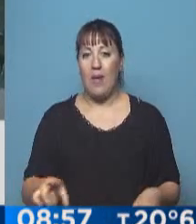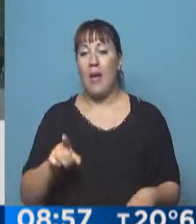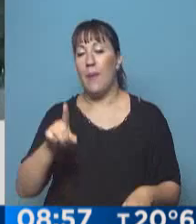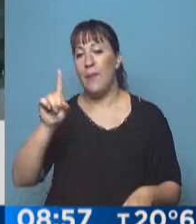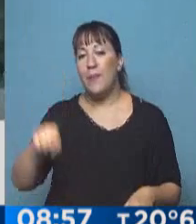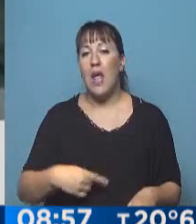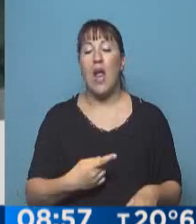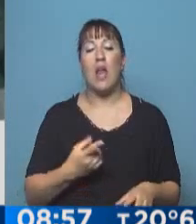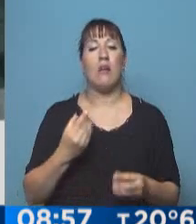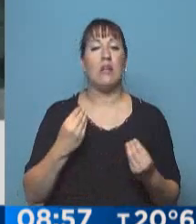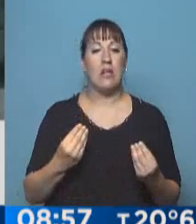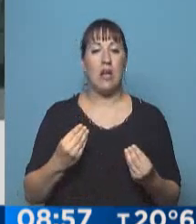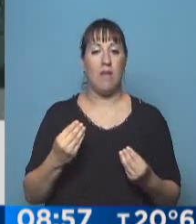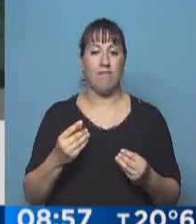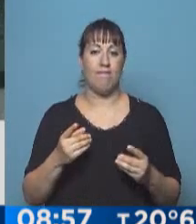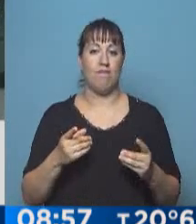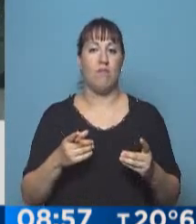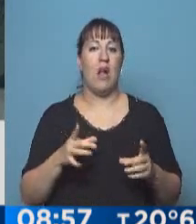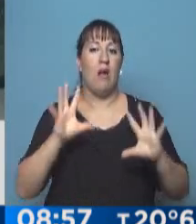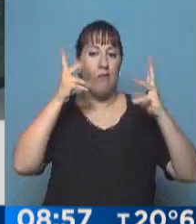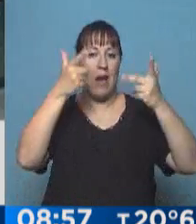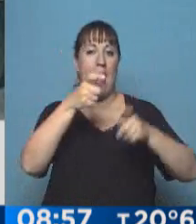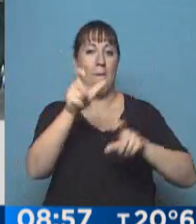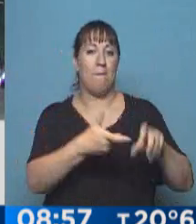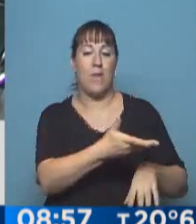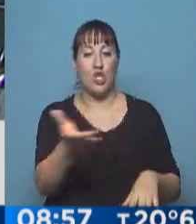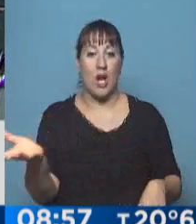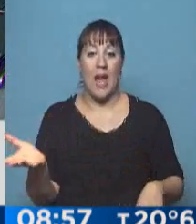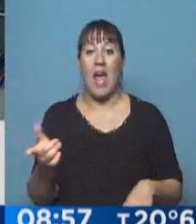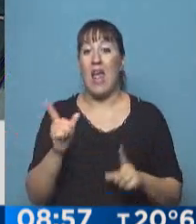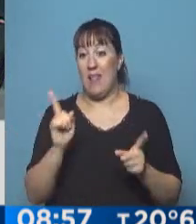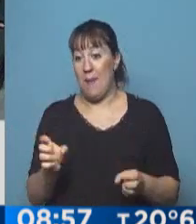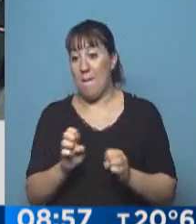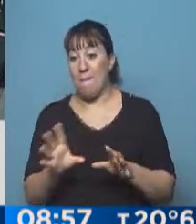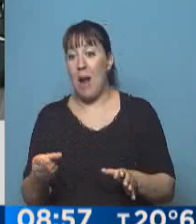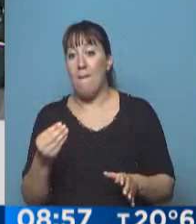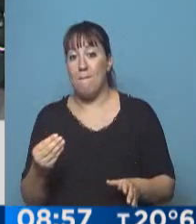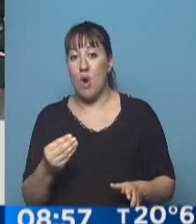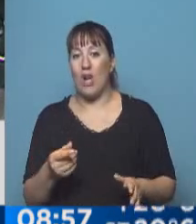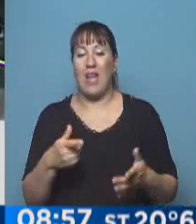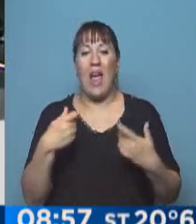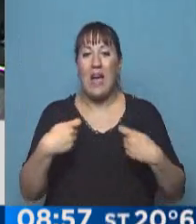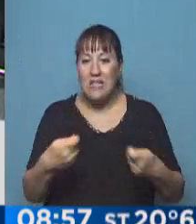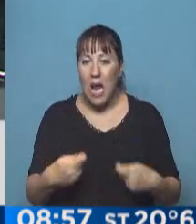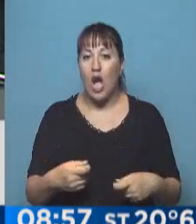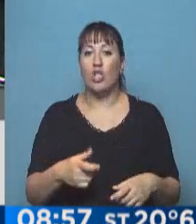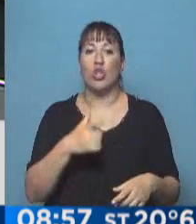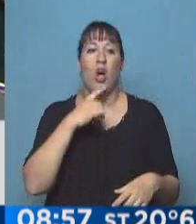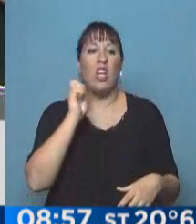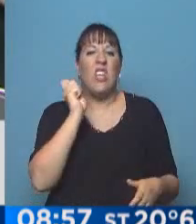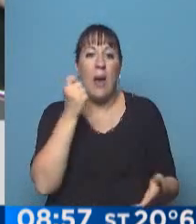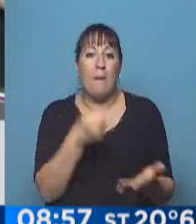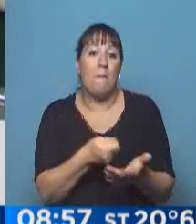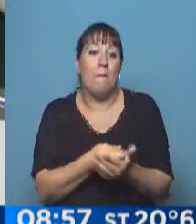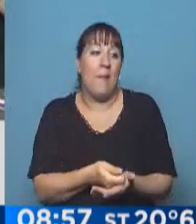provocaría algún tipo de reacción. Una reacción popular. Por eso dice, esto sería, aparte de inmoral, porque le haces pagar todo el costo a los asalariados de